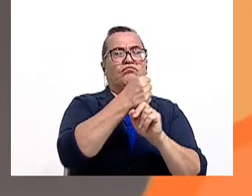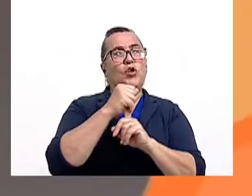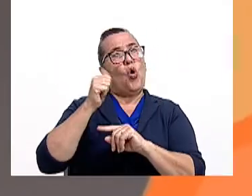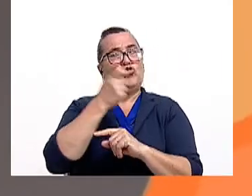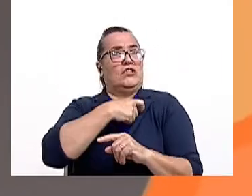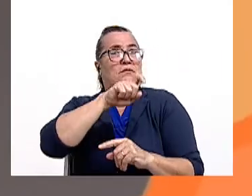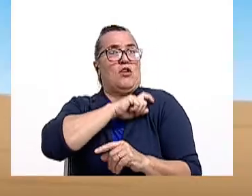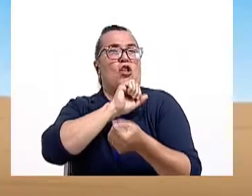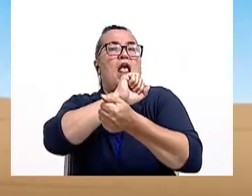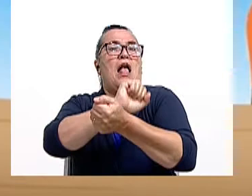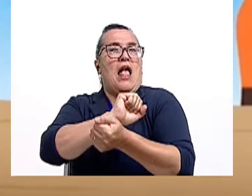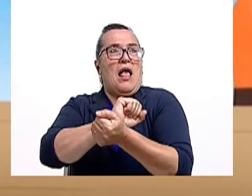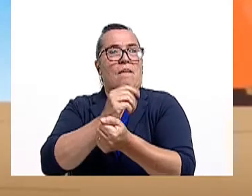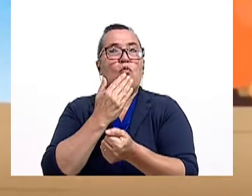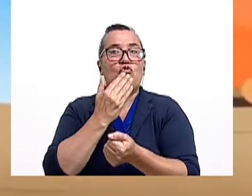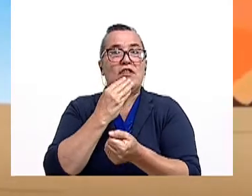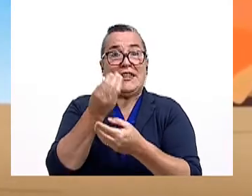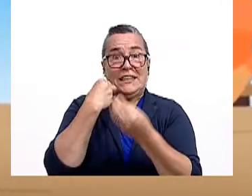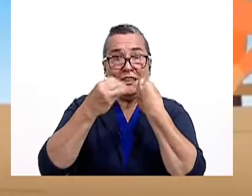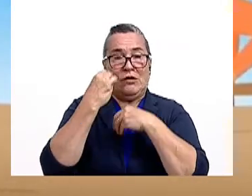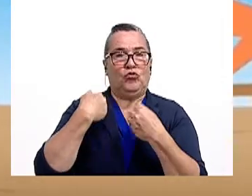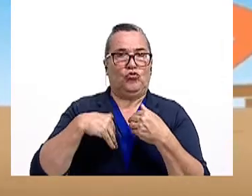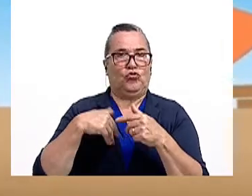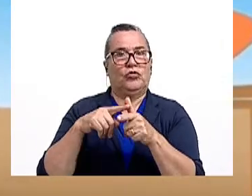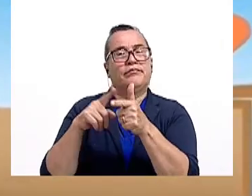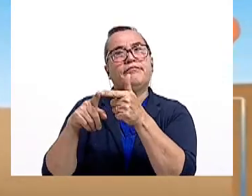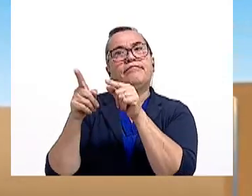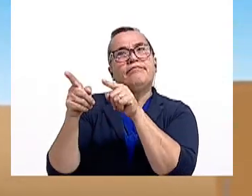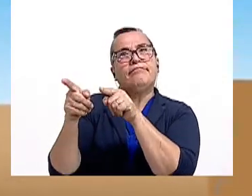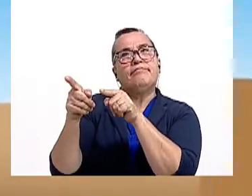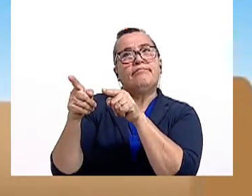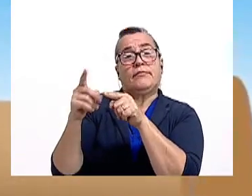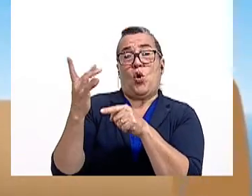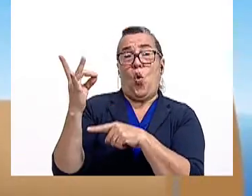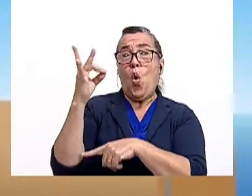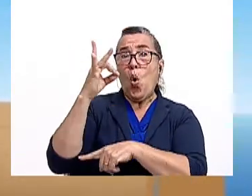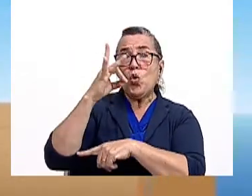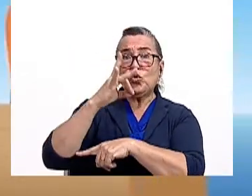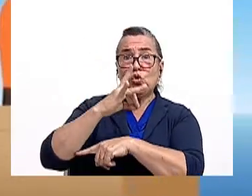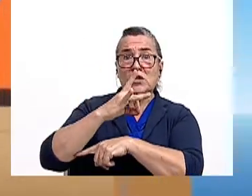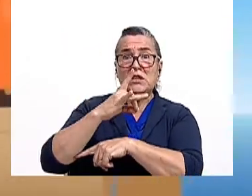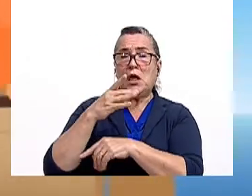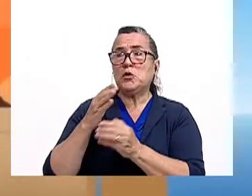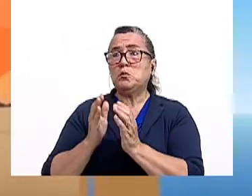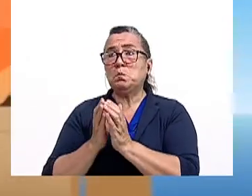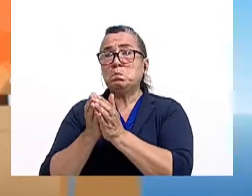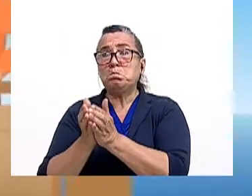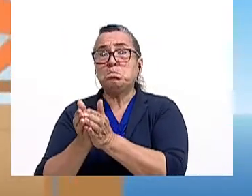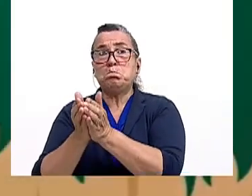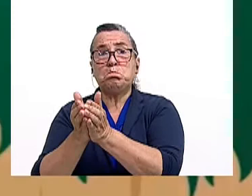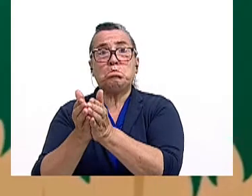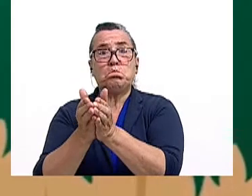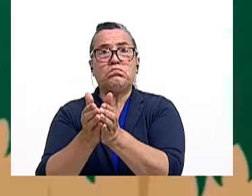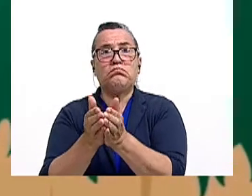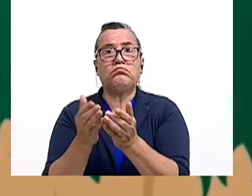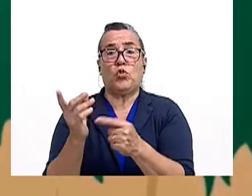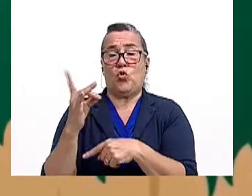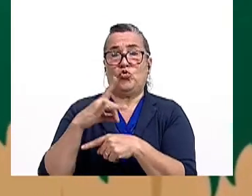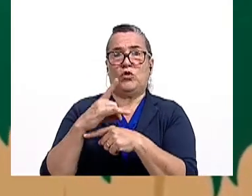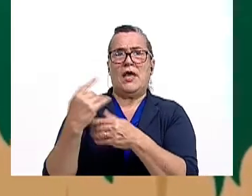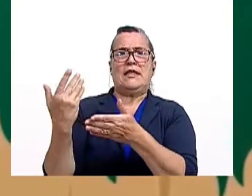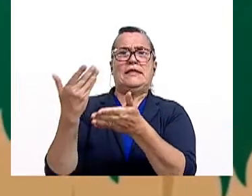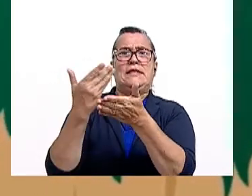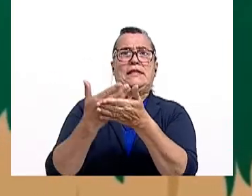estaban cautivos por estos nativos. Pero después de 8 días en que ellos se alejan con esta encomienda, llega un